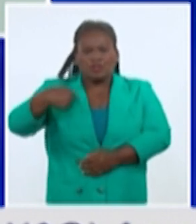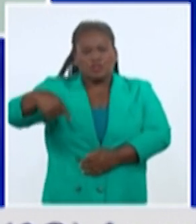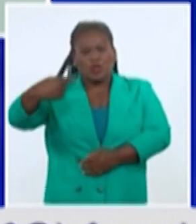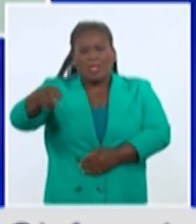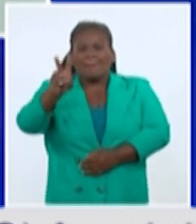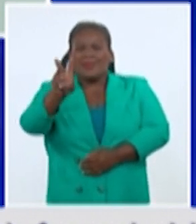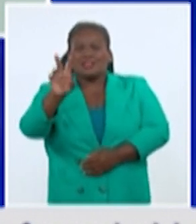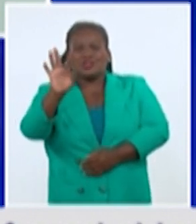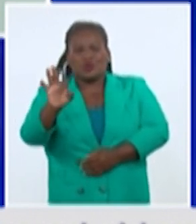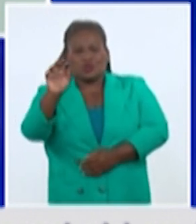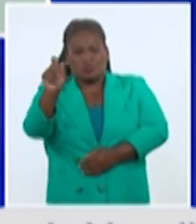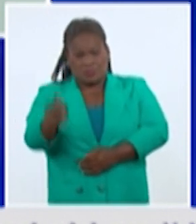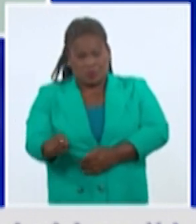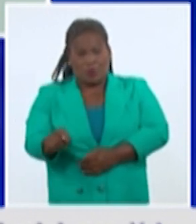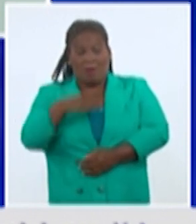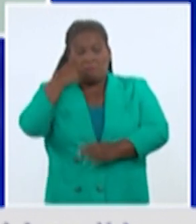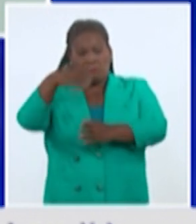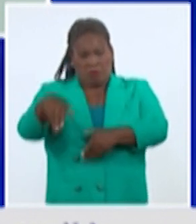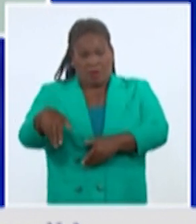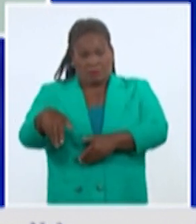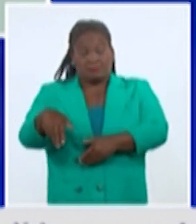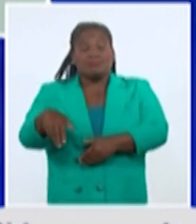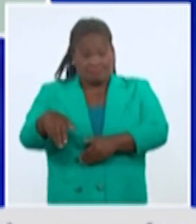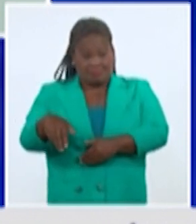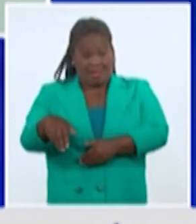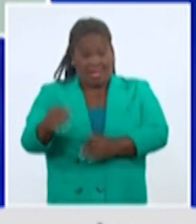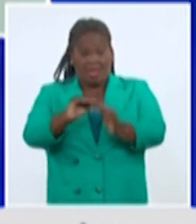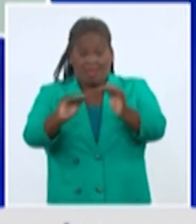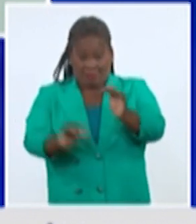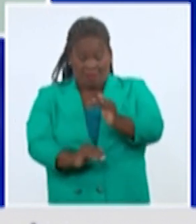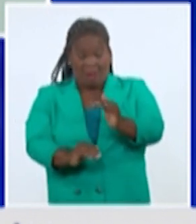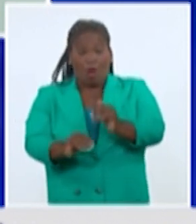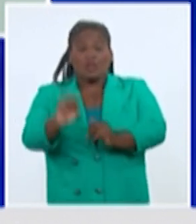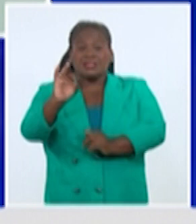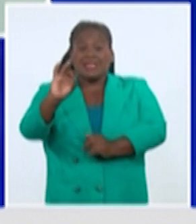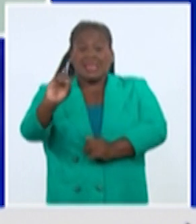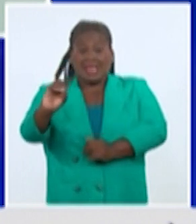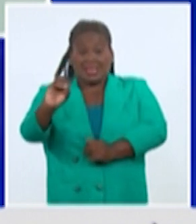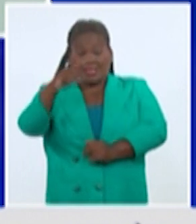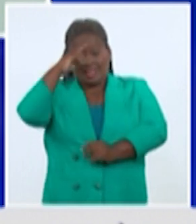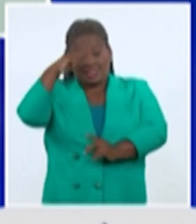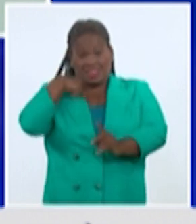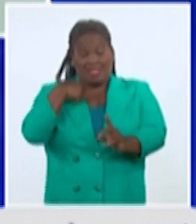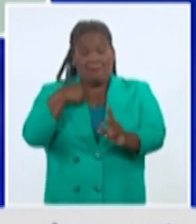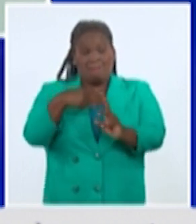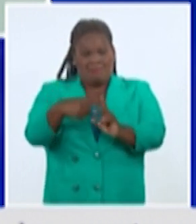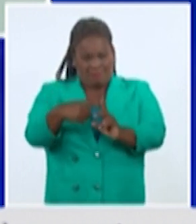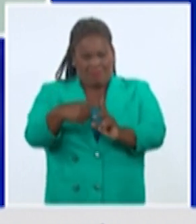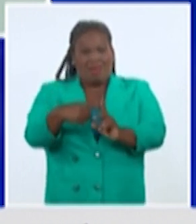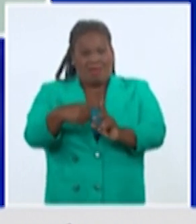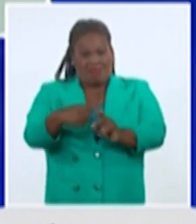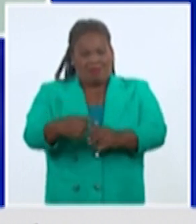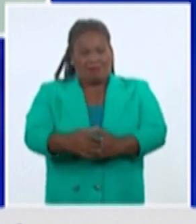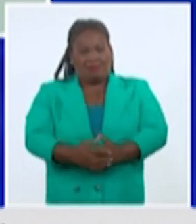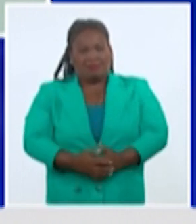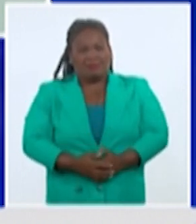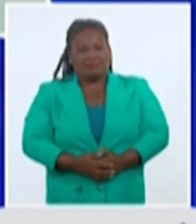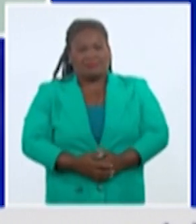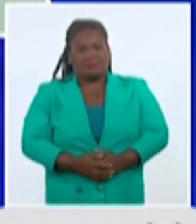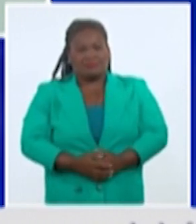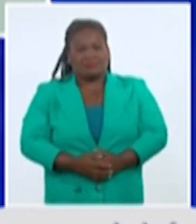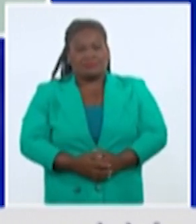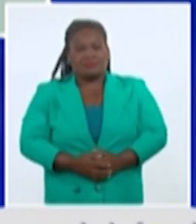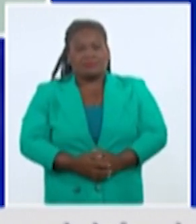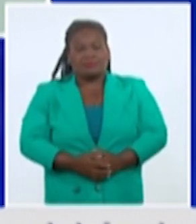también inferior a los 70 que presentamos en el en el mes de septiembre. Estos son